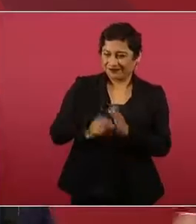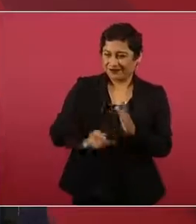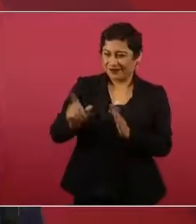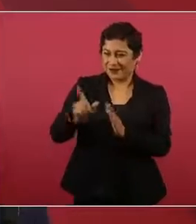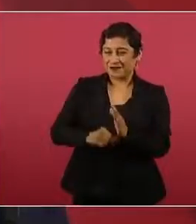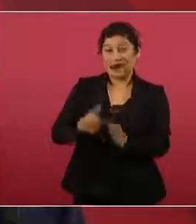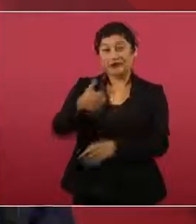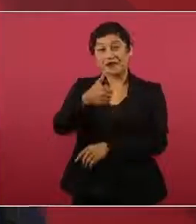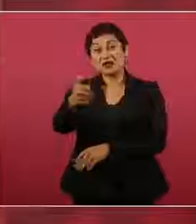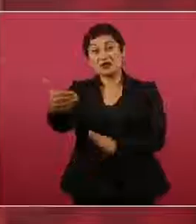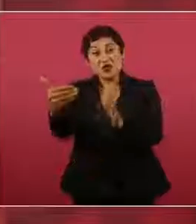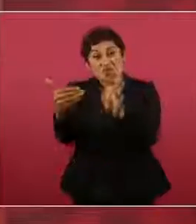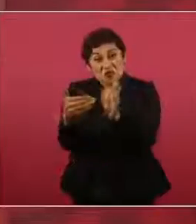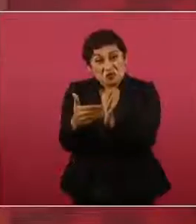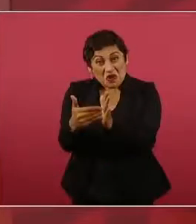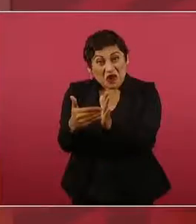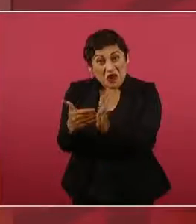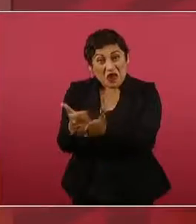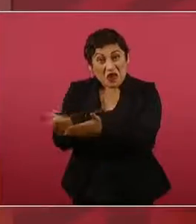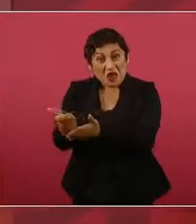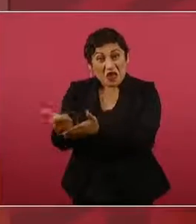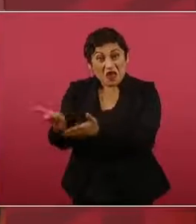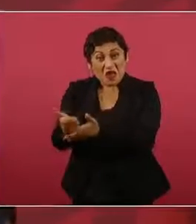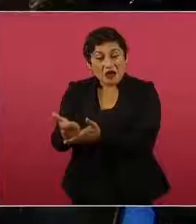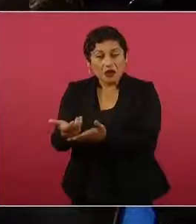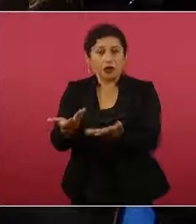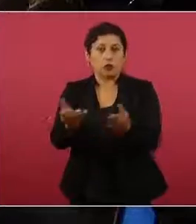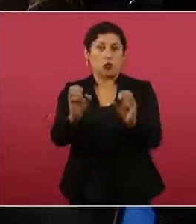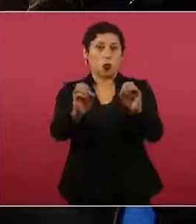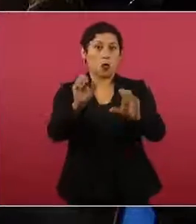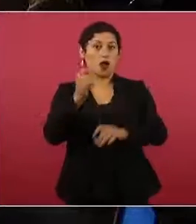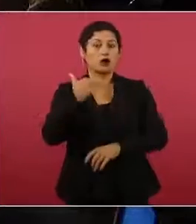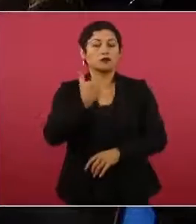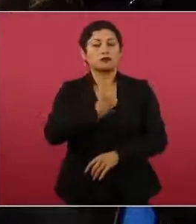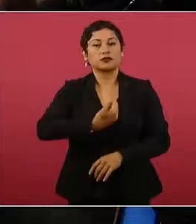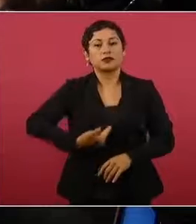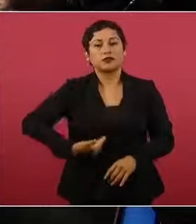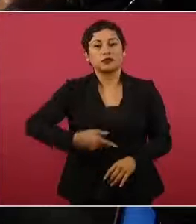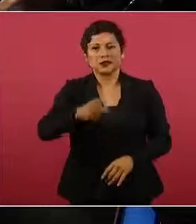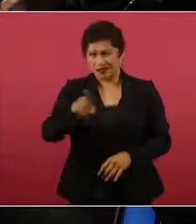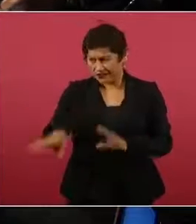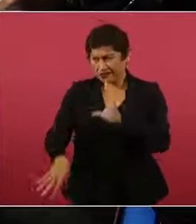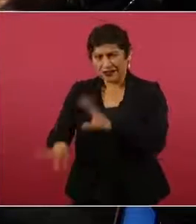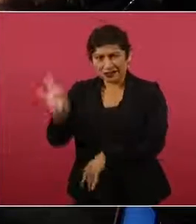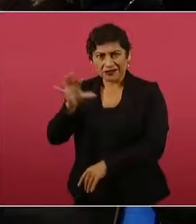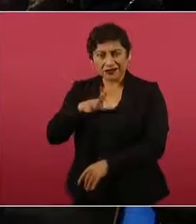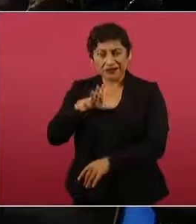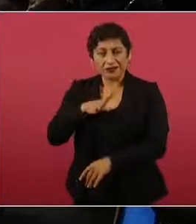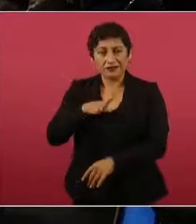Los expresidentes no encontraron, los expresidentes,